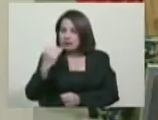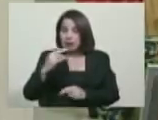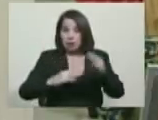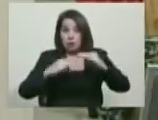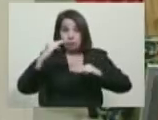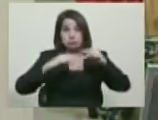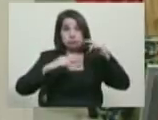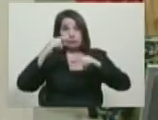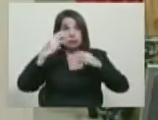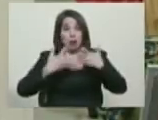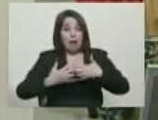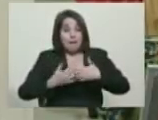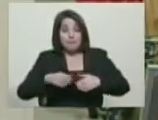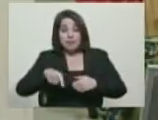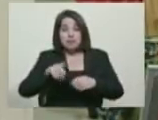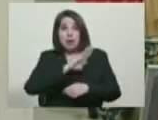aquí.